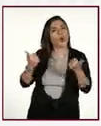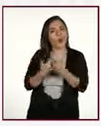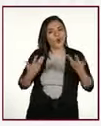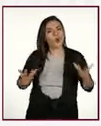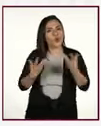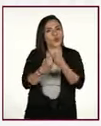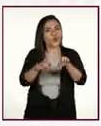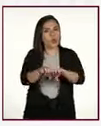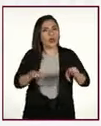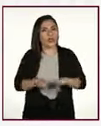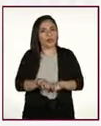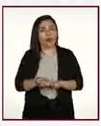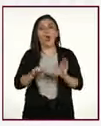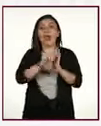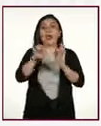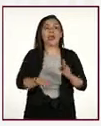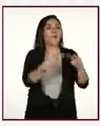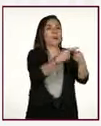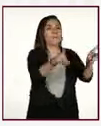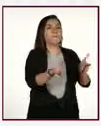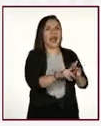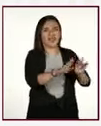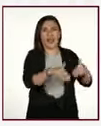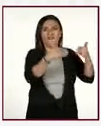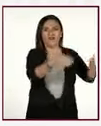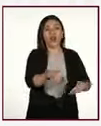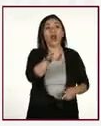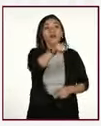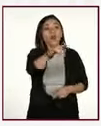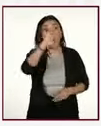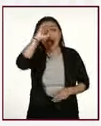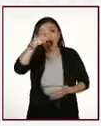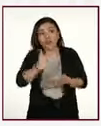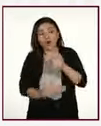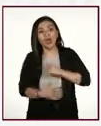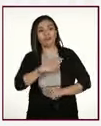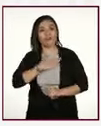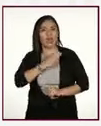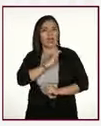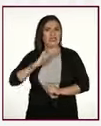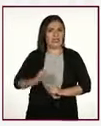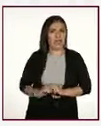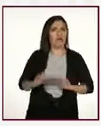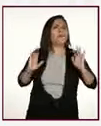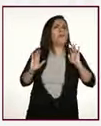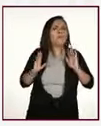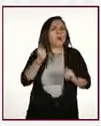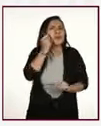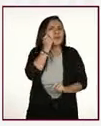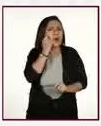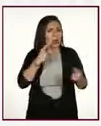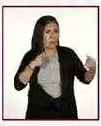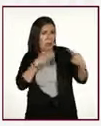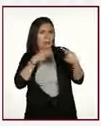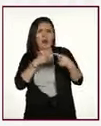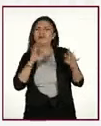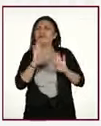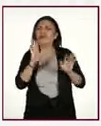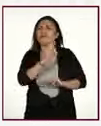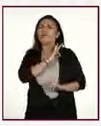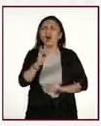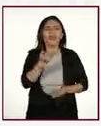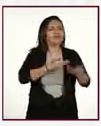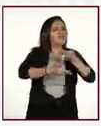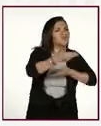O sea, vamos a estar en una plaza pública, tú católica y yo cristiana, ¿no? Y eso no tiene por qué haber conflicto porque tú y yo vamos a